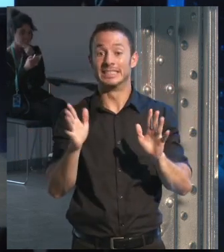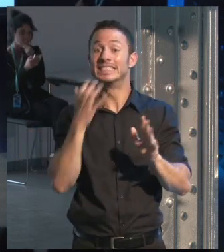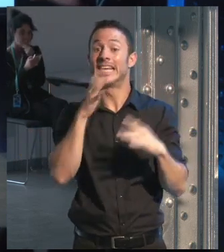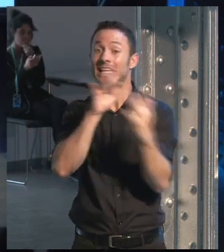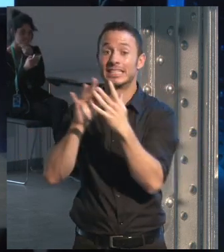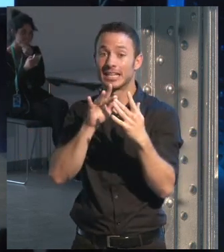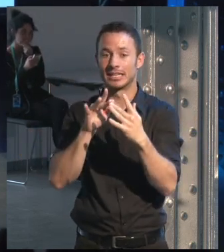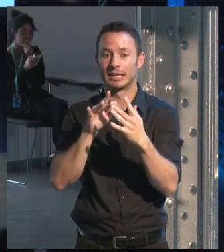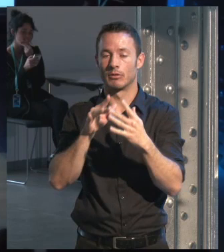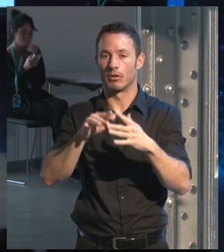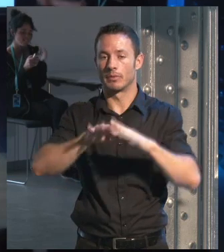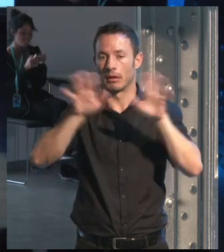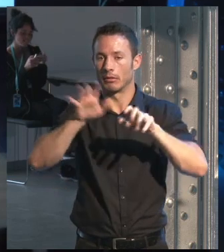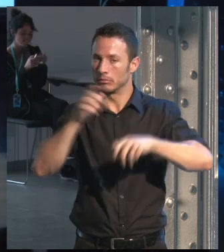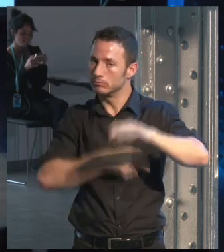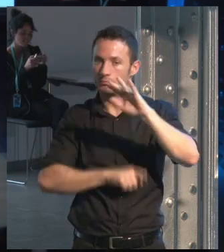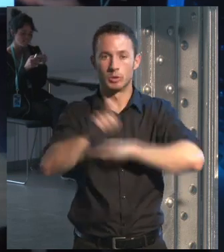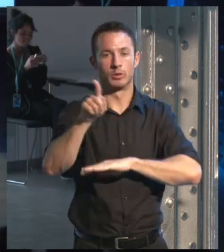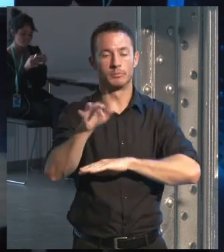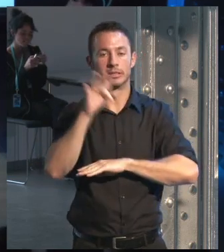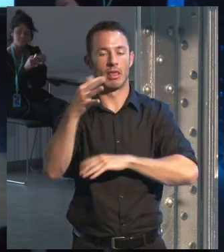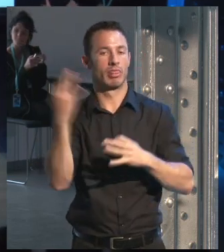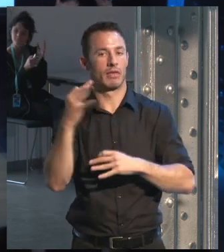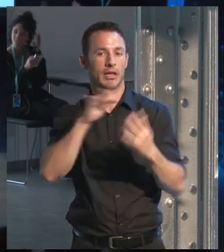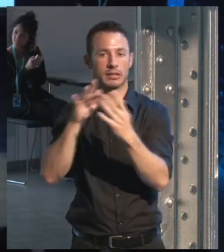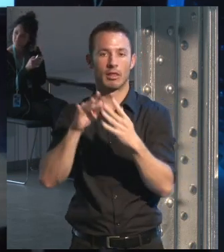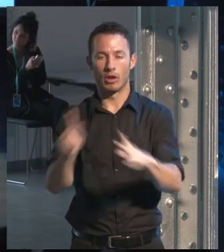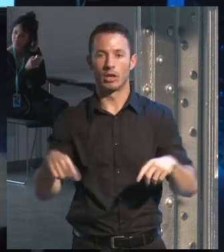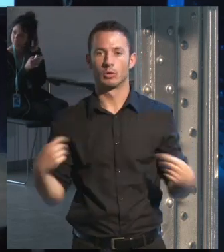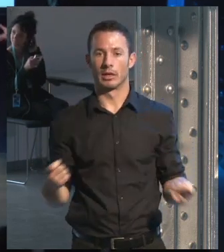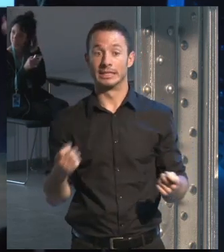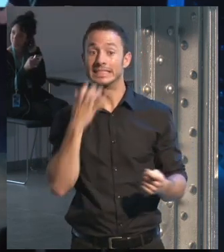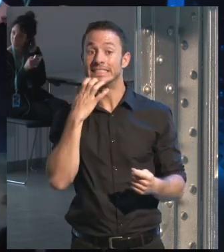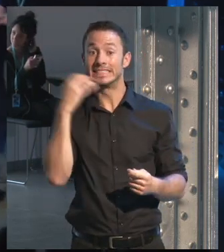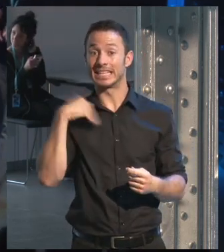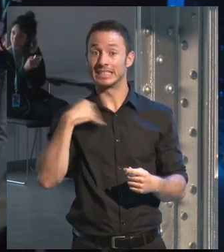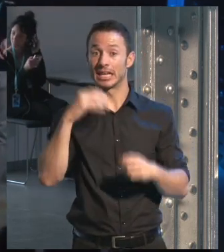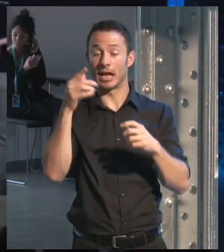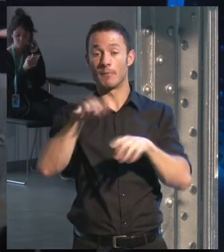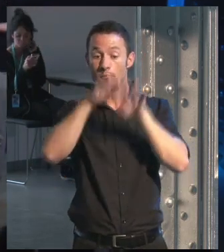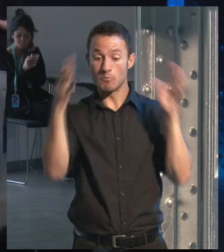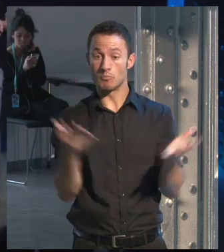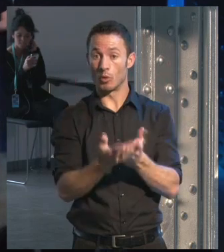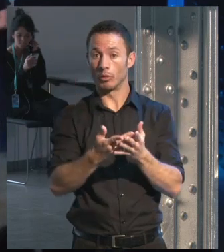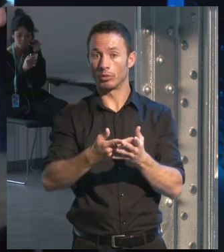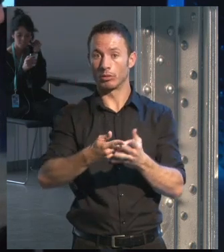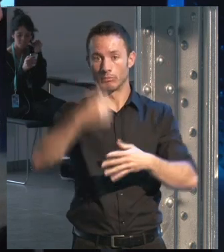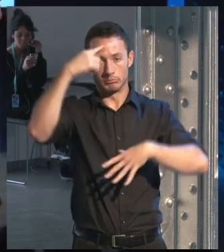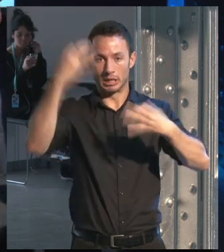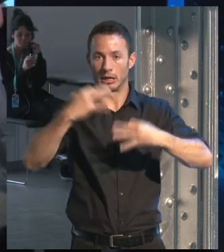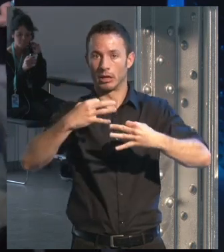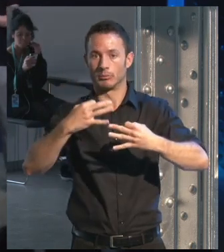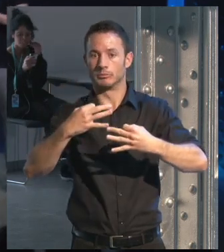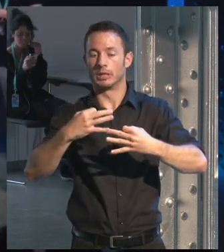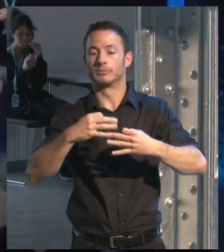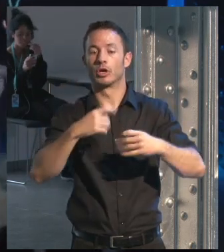eso. De igual forma hay que hacerla naturalmente, que una vez que yo me creo que estoy en ese mundo, pues para tocar cosas, pues como las toco normalmente, pues con la mano,